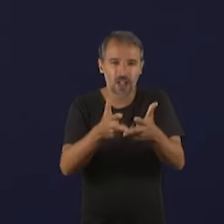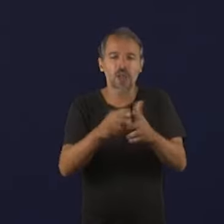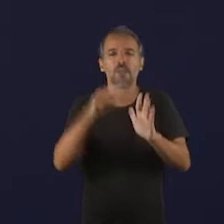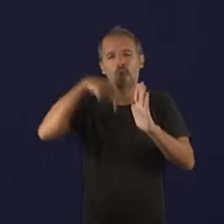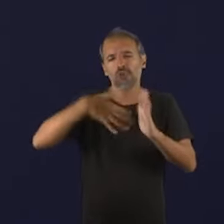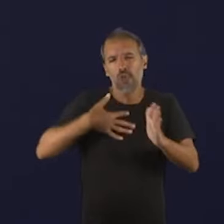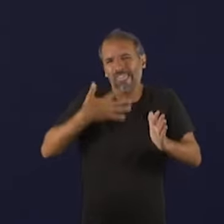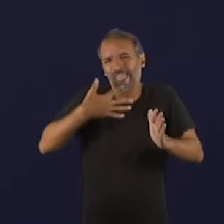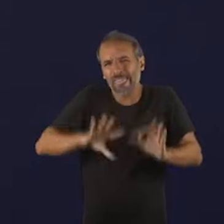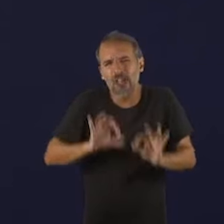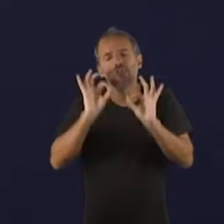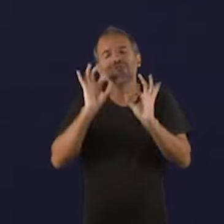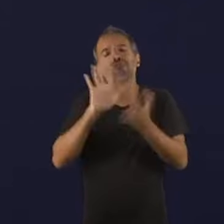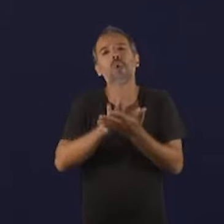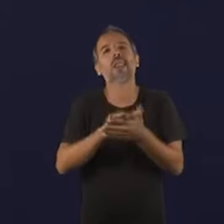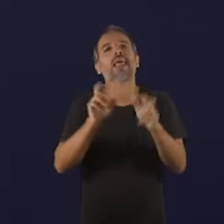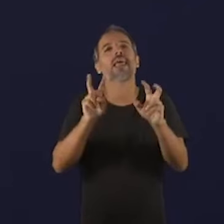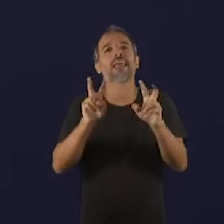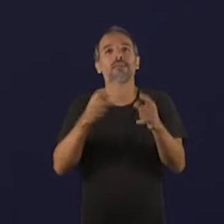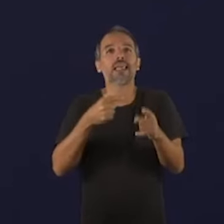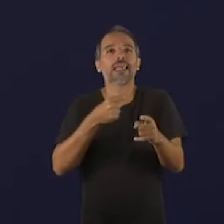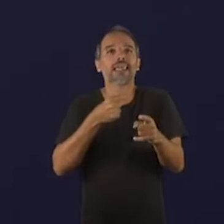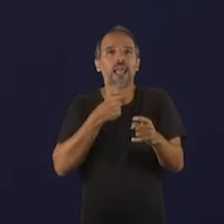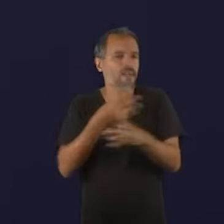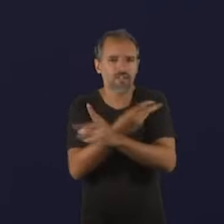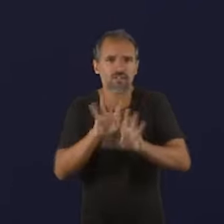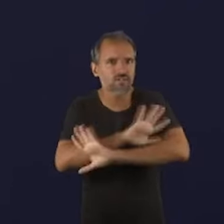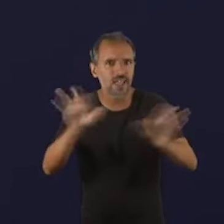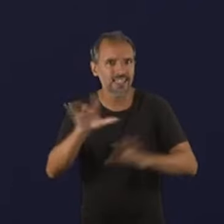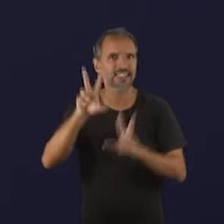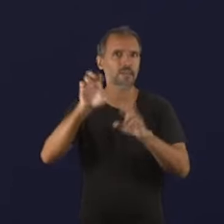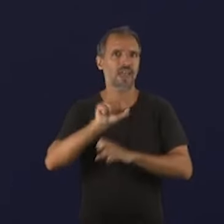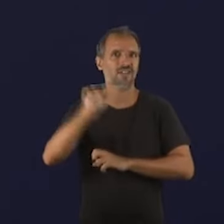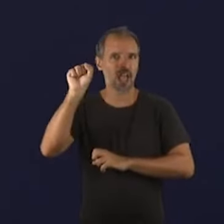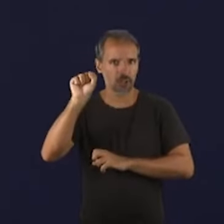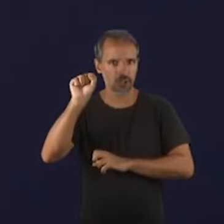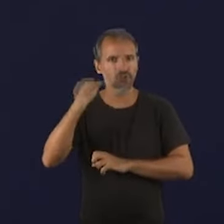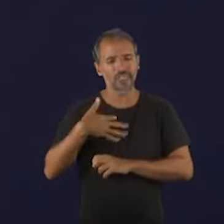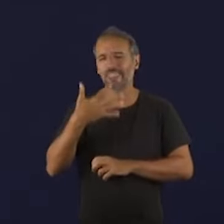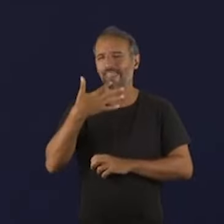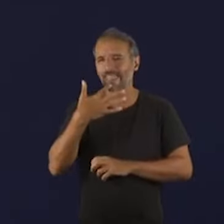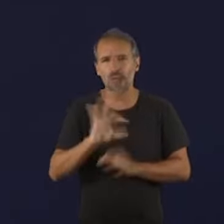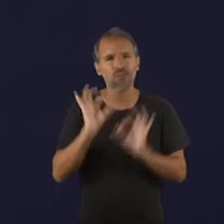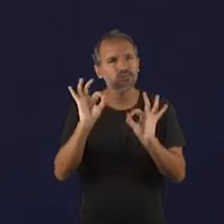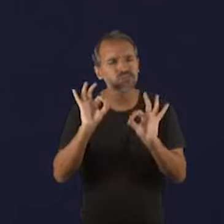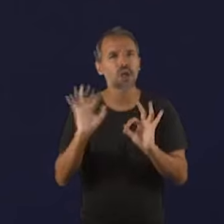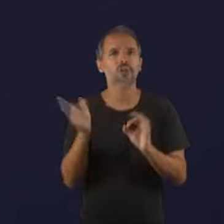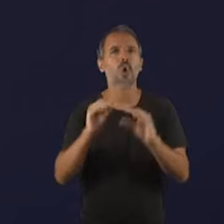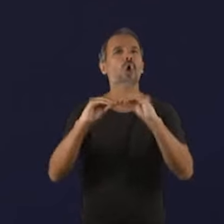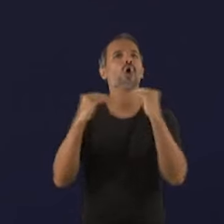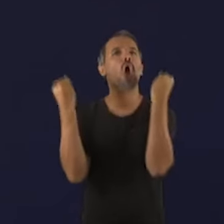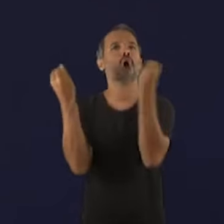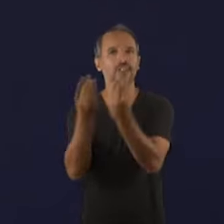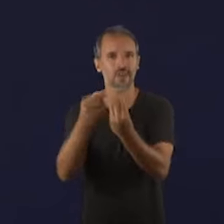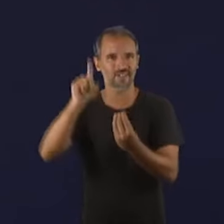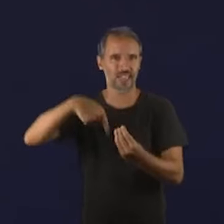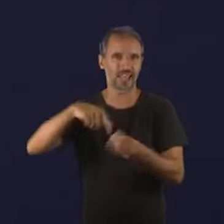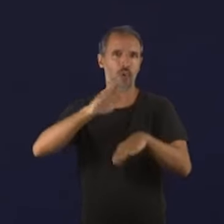de las y por eso la queremos exterminar la inflación el profundo entendimiento que tenemos de las consecuencias que trae la